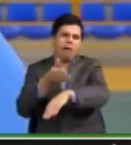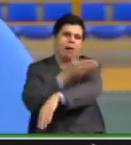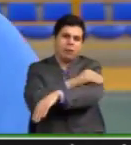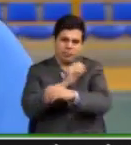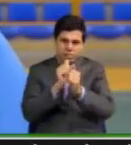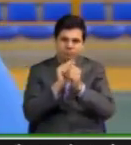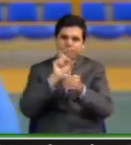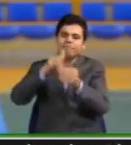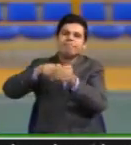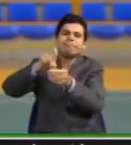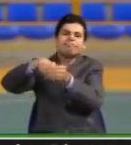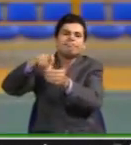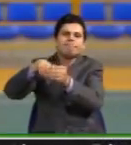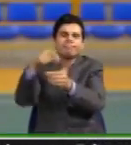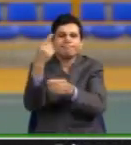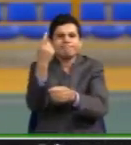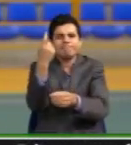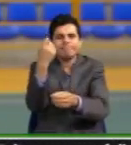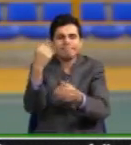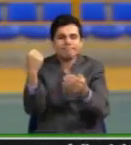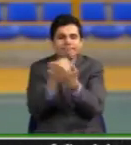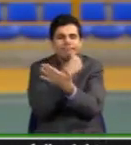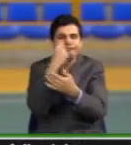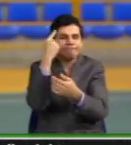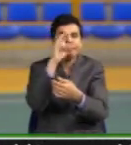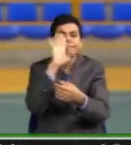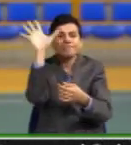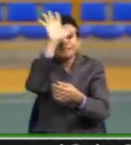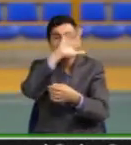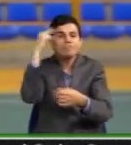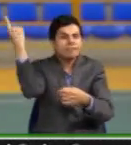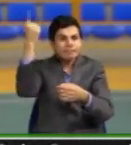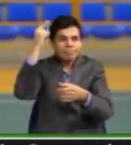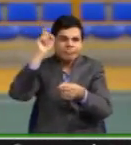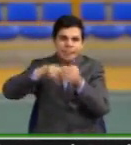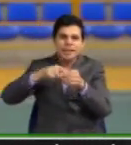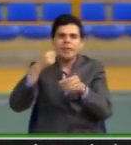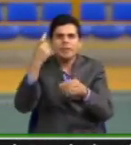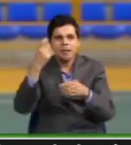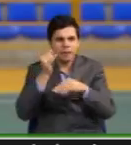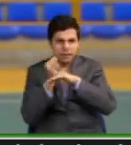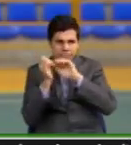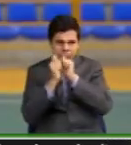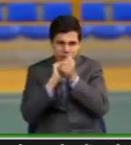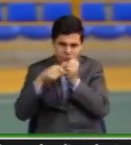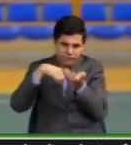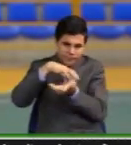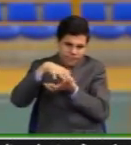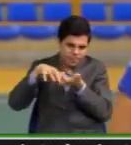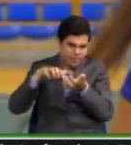la inscripción general de los Juegos Nacionales por parte del Inder Santander.